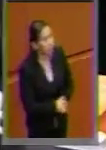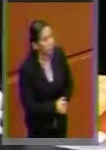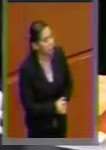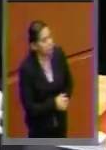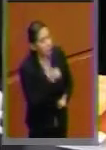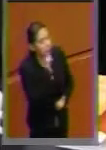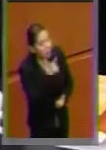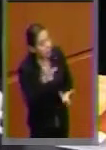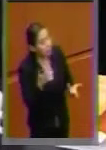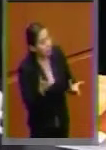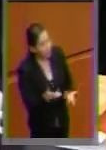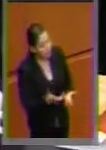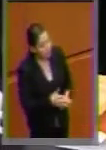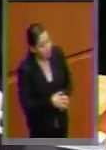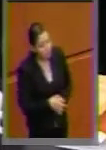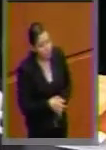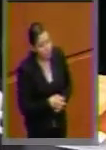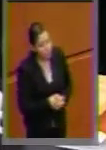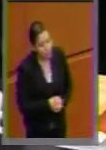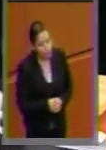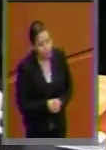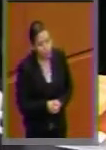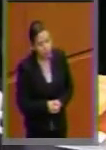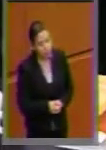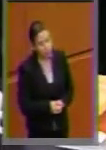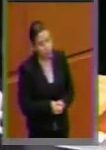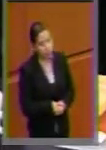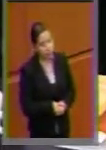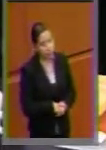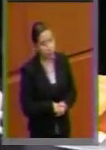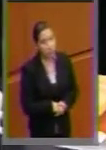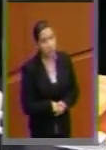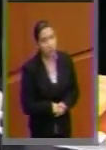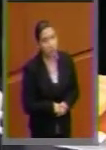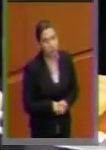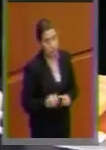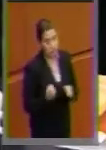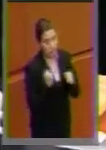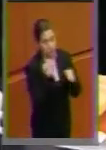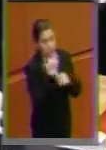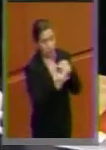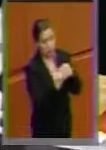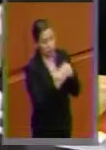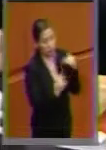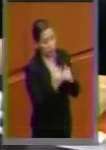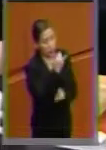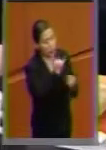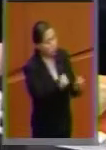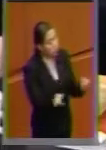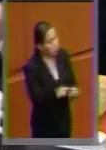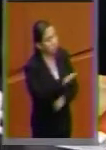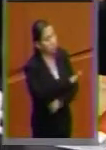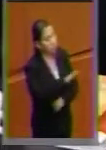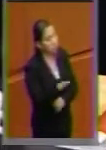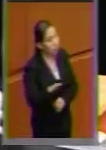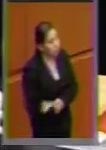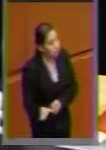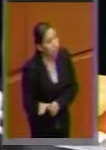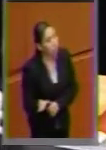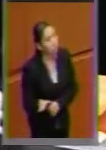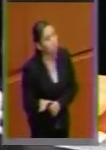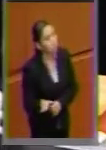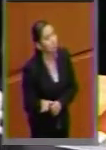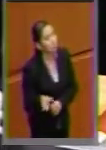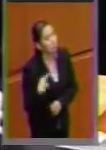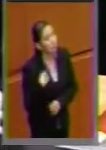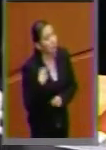logramos que el poder judicial fuera más autónomo un es el colmo